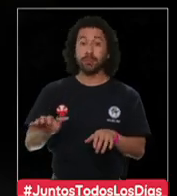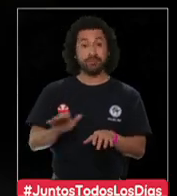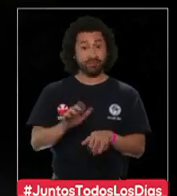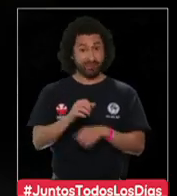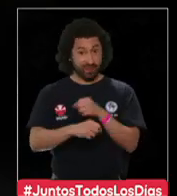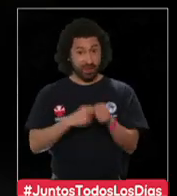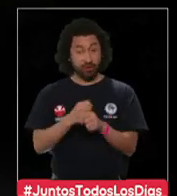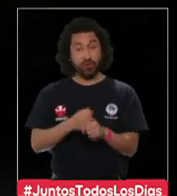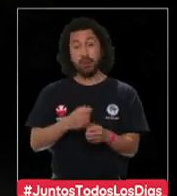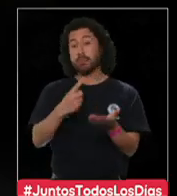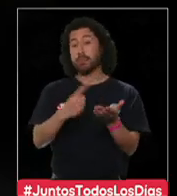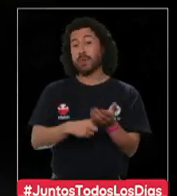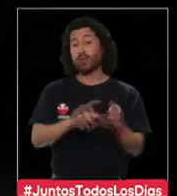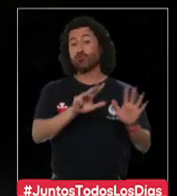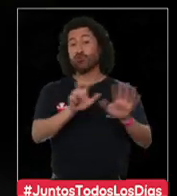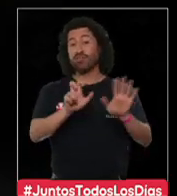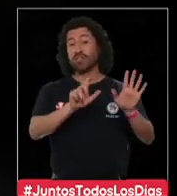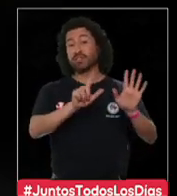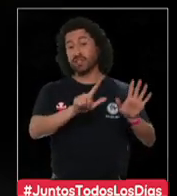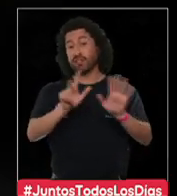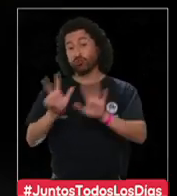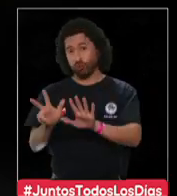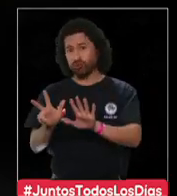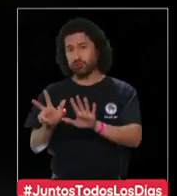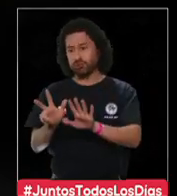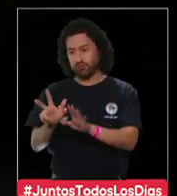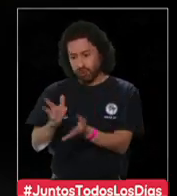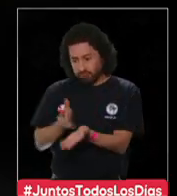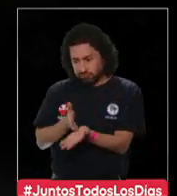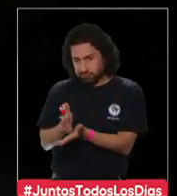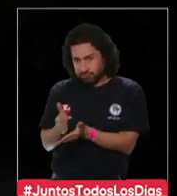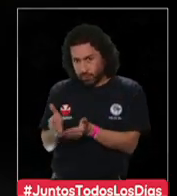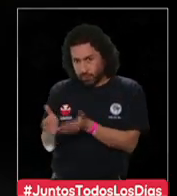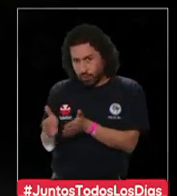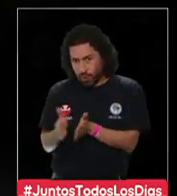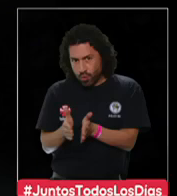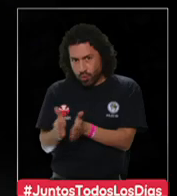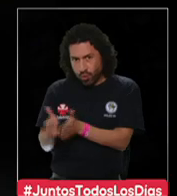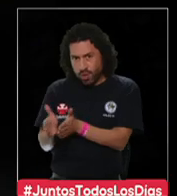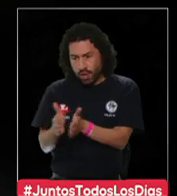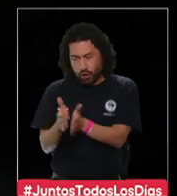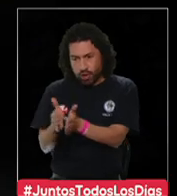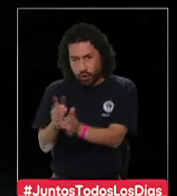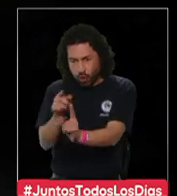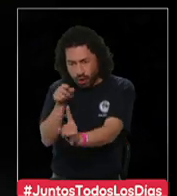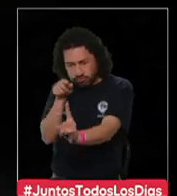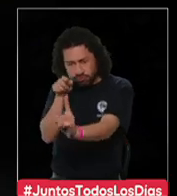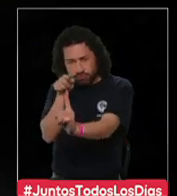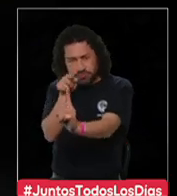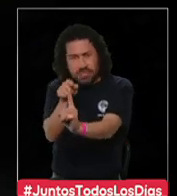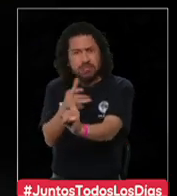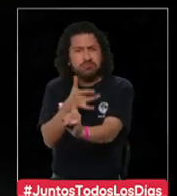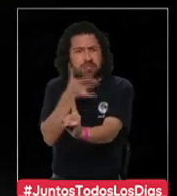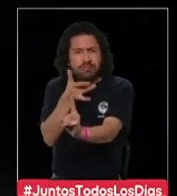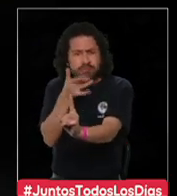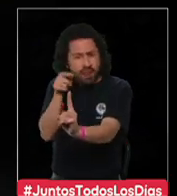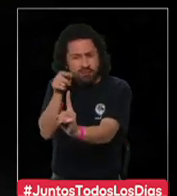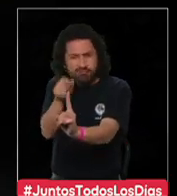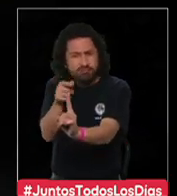En 1978 comenzamos un recorrido con un objetivo muy simple: